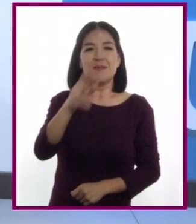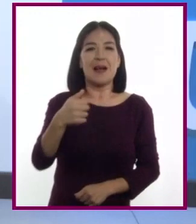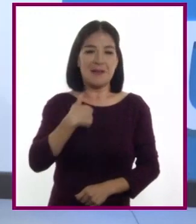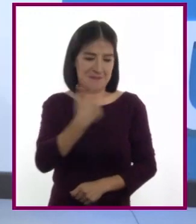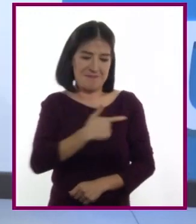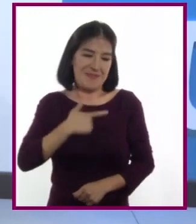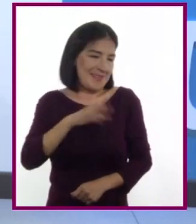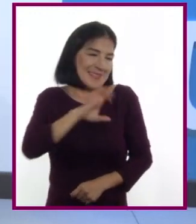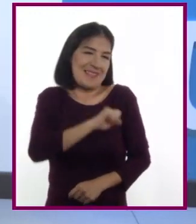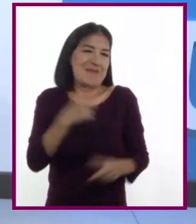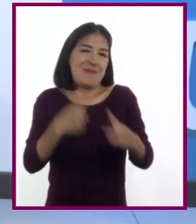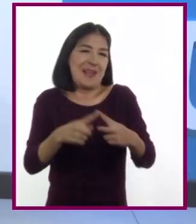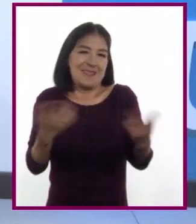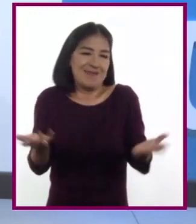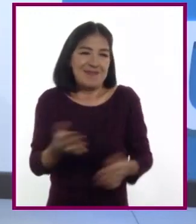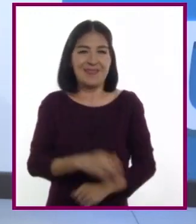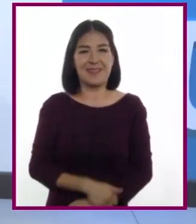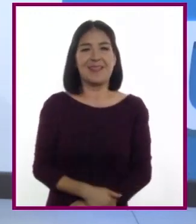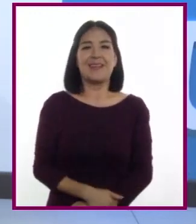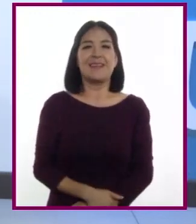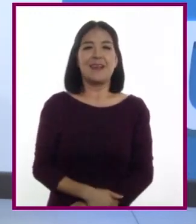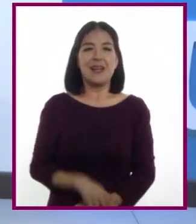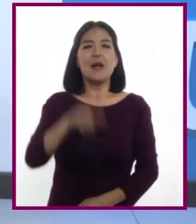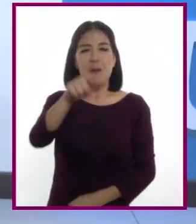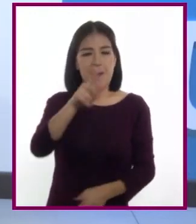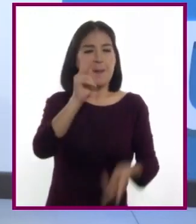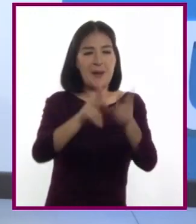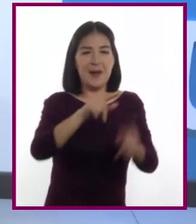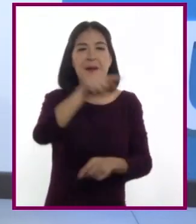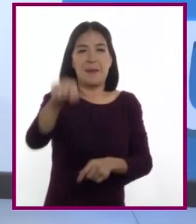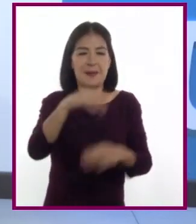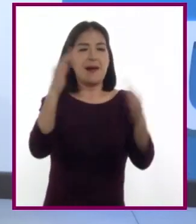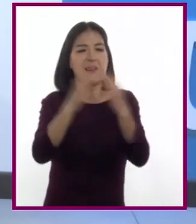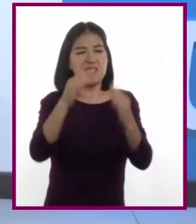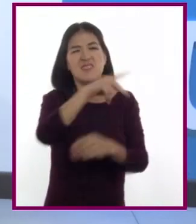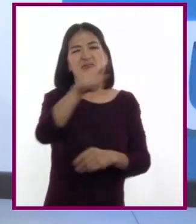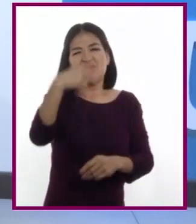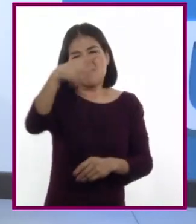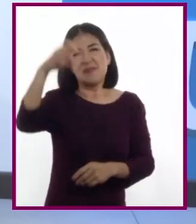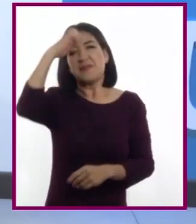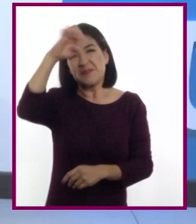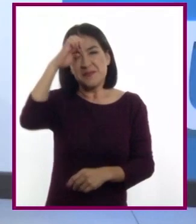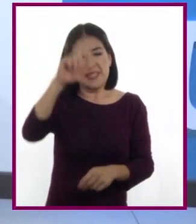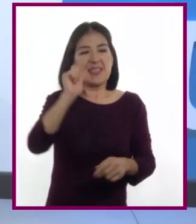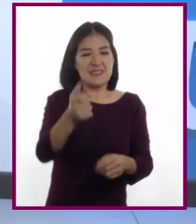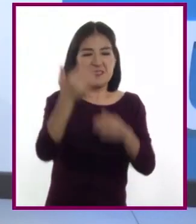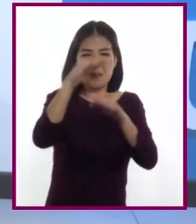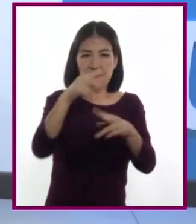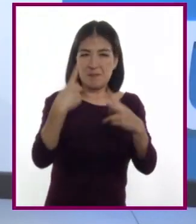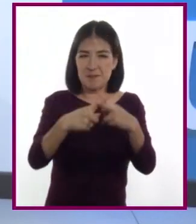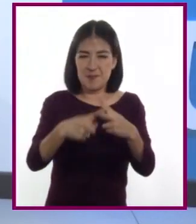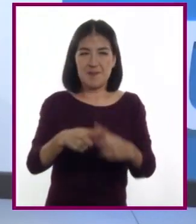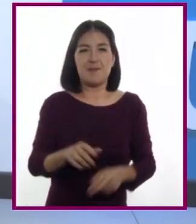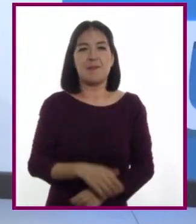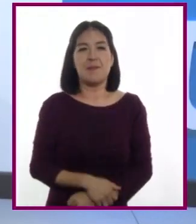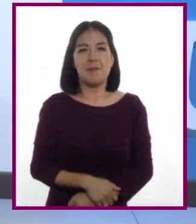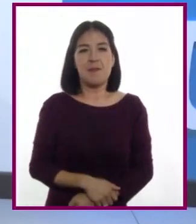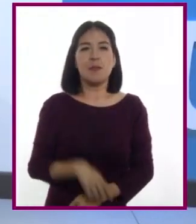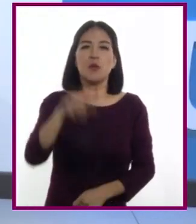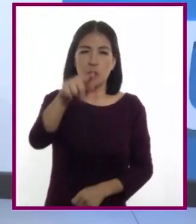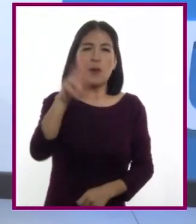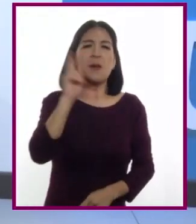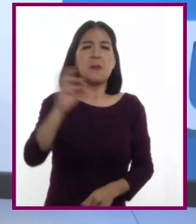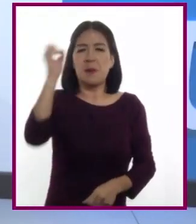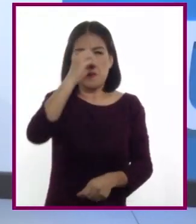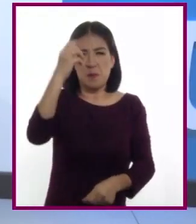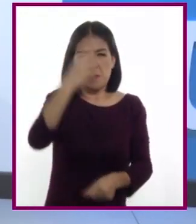encantan las matemáticas? Platiquen en casa sobre su experiencia con las matemáticas y denle una